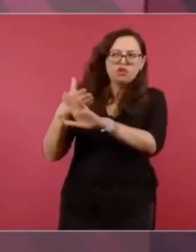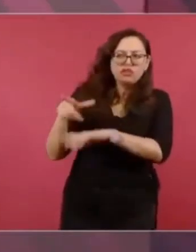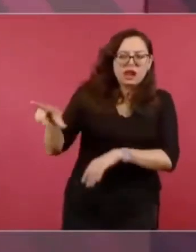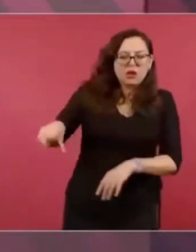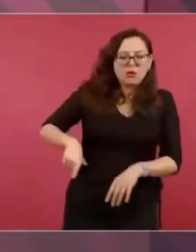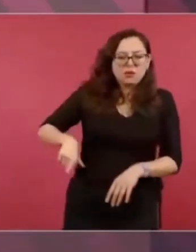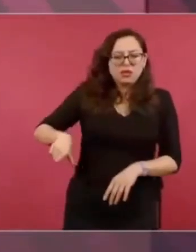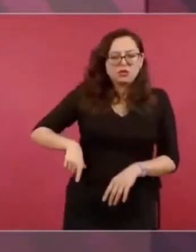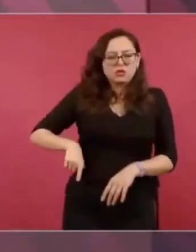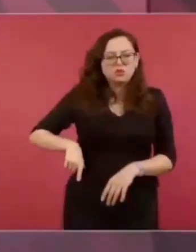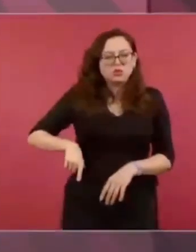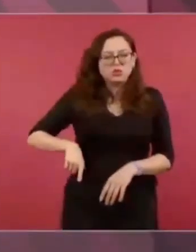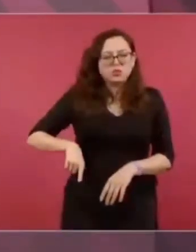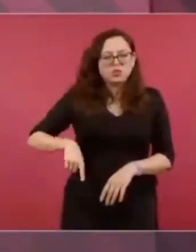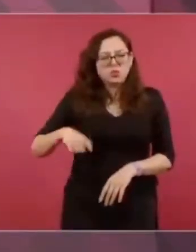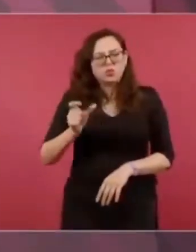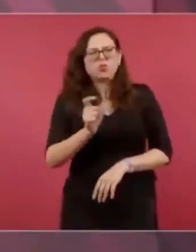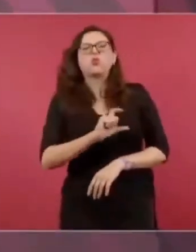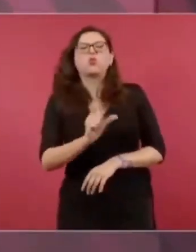Pero además,